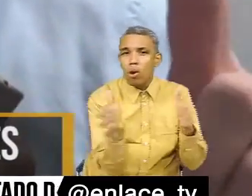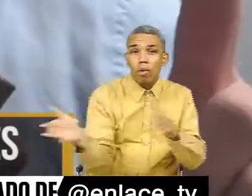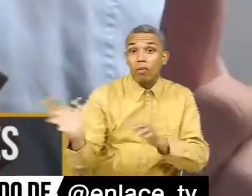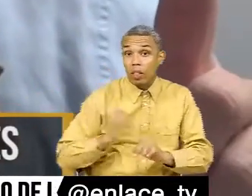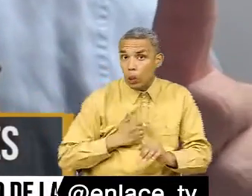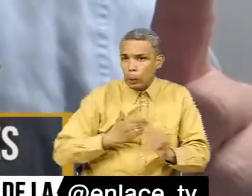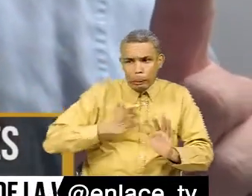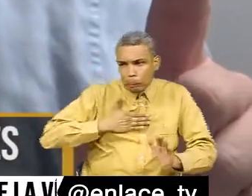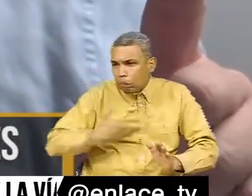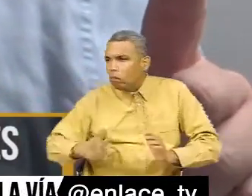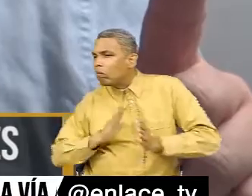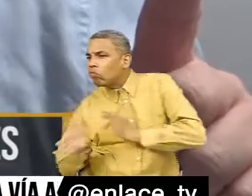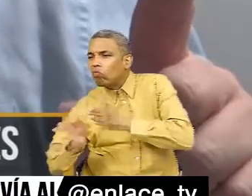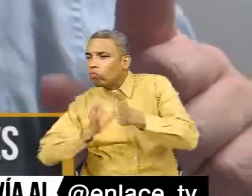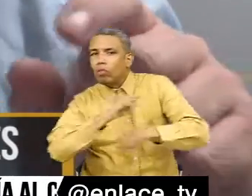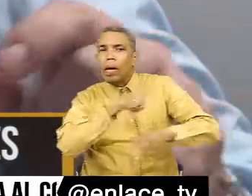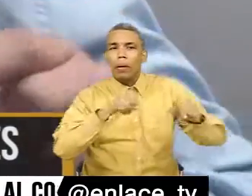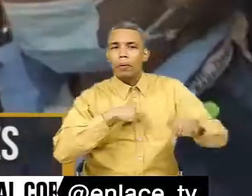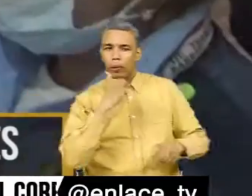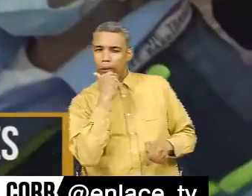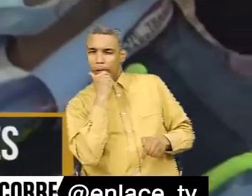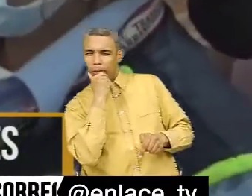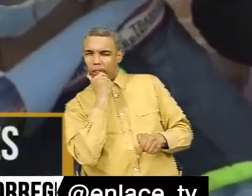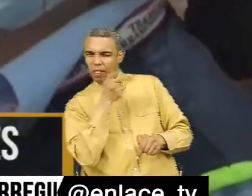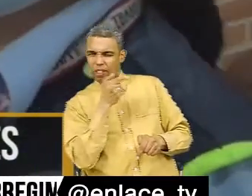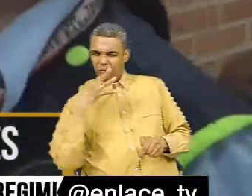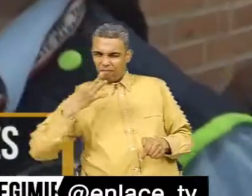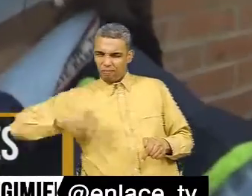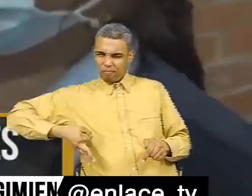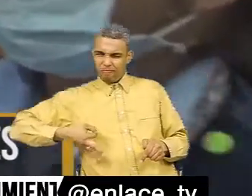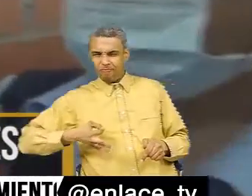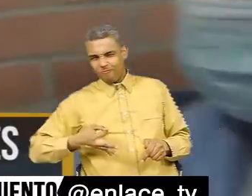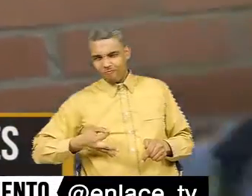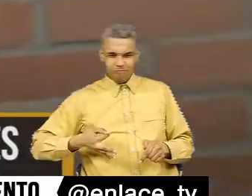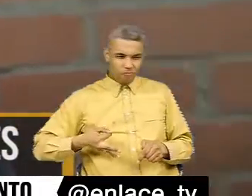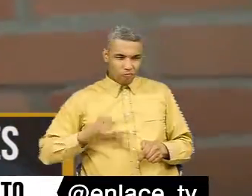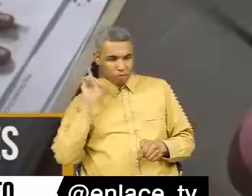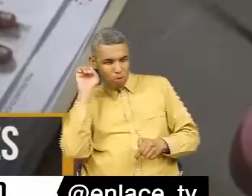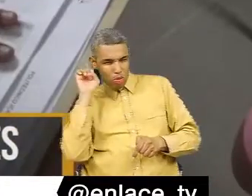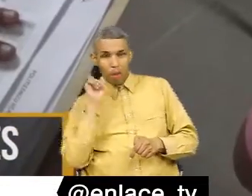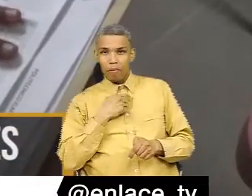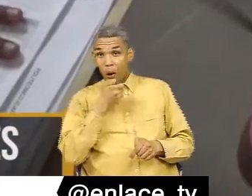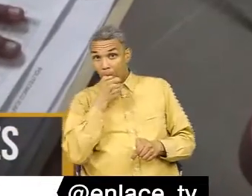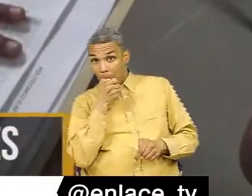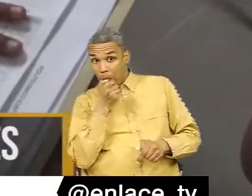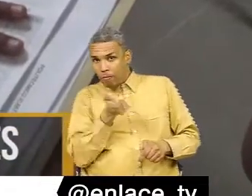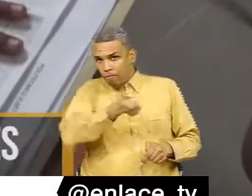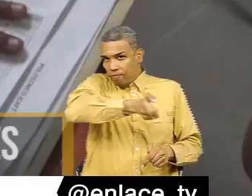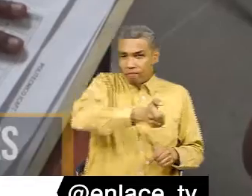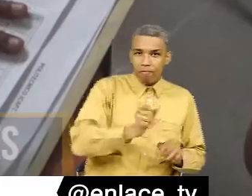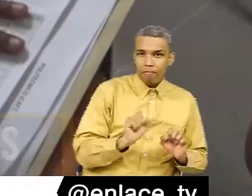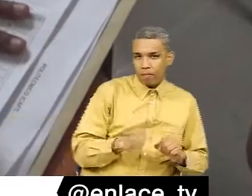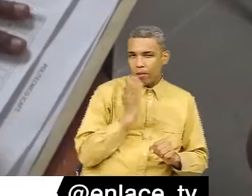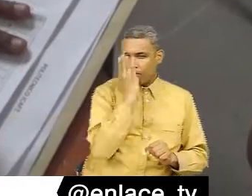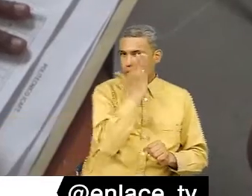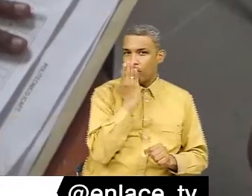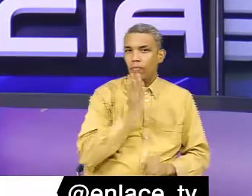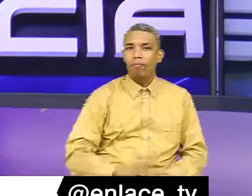con las pruebas de embriaguez a los conductores implicados para aportar en las posibles responsabilidades de los